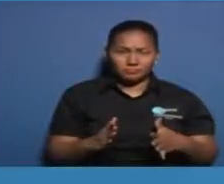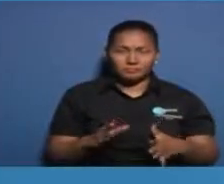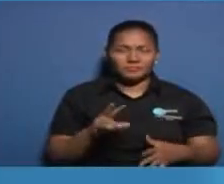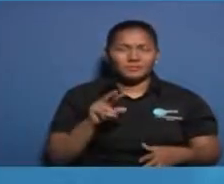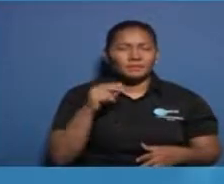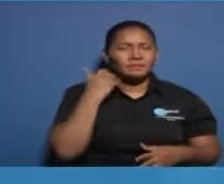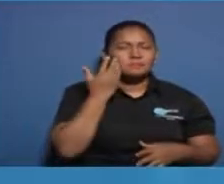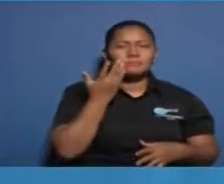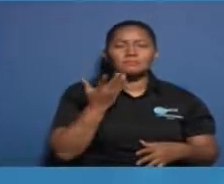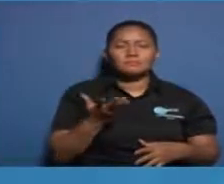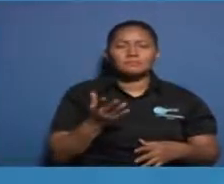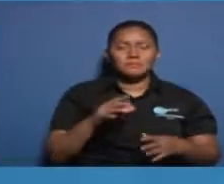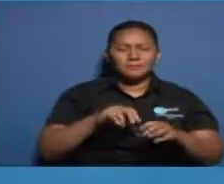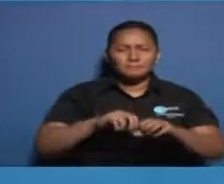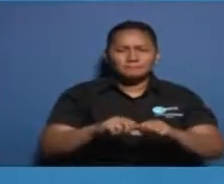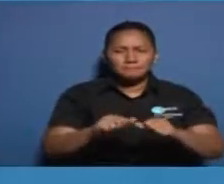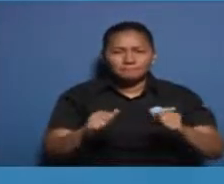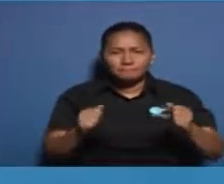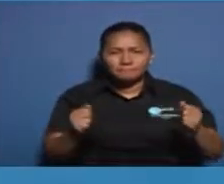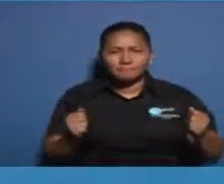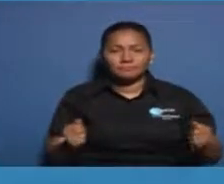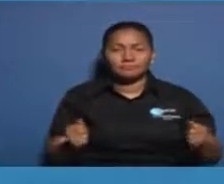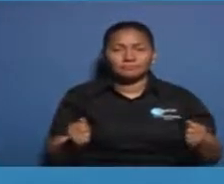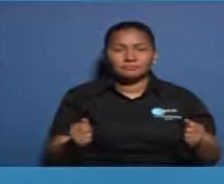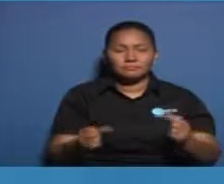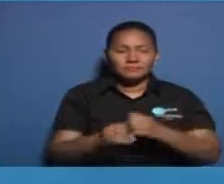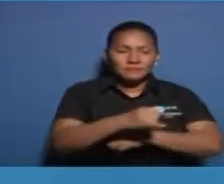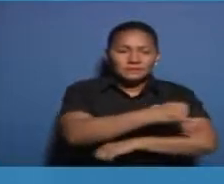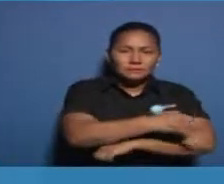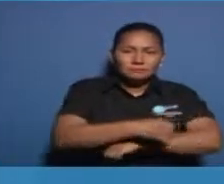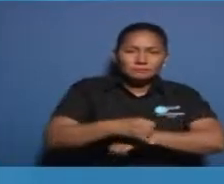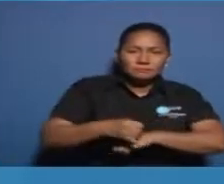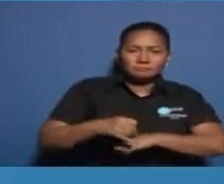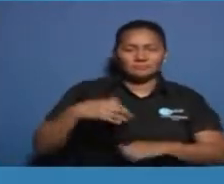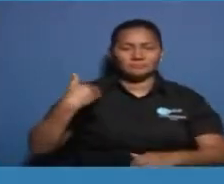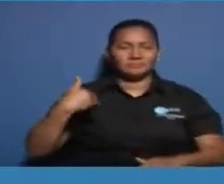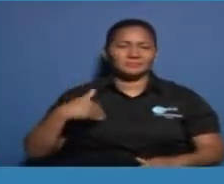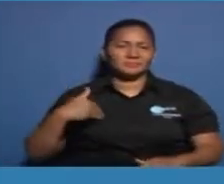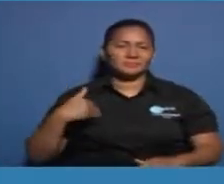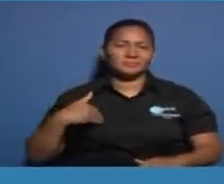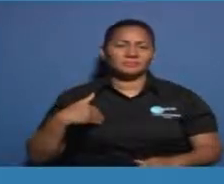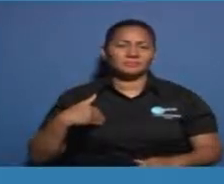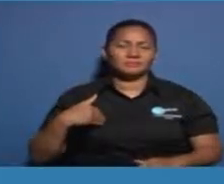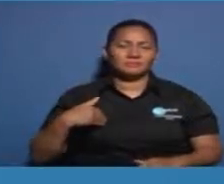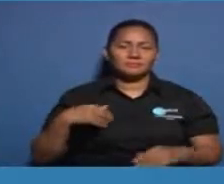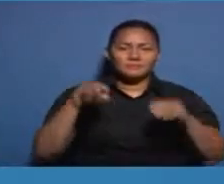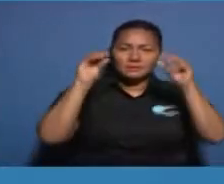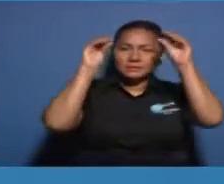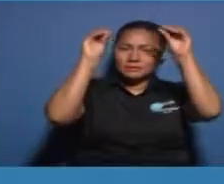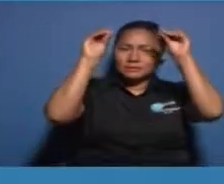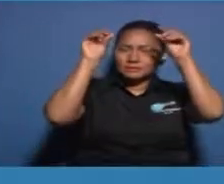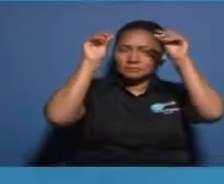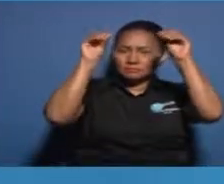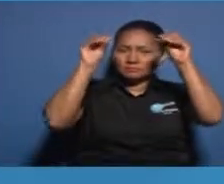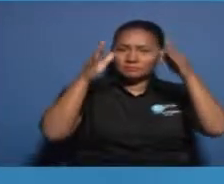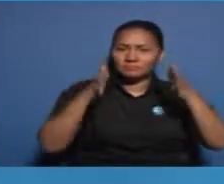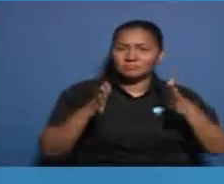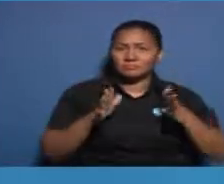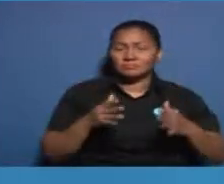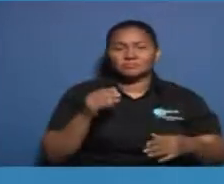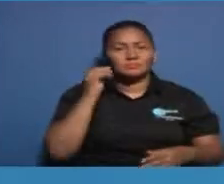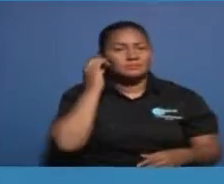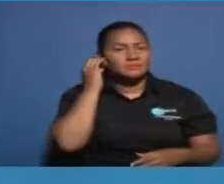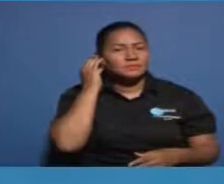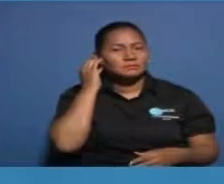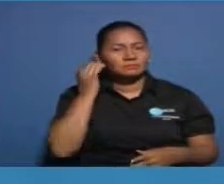hay que romper estos mitos de que las ingenierías son para los hombres y que la docencia para la mujer enfermería por ejemplo